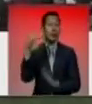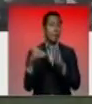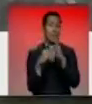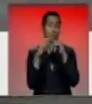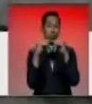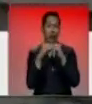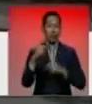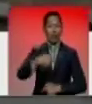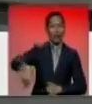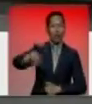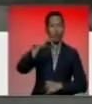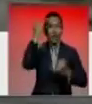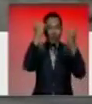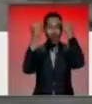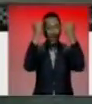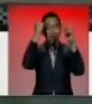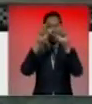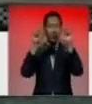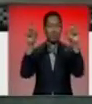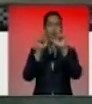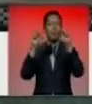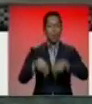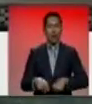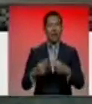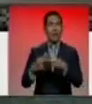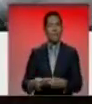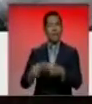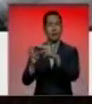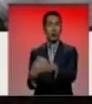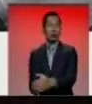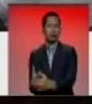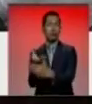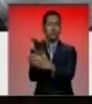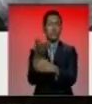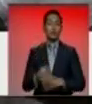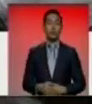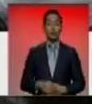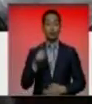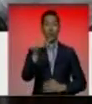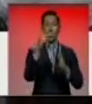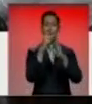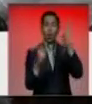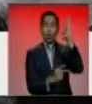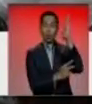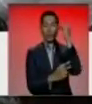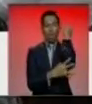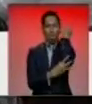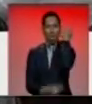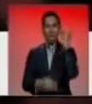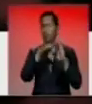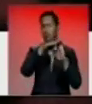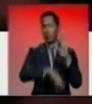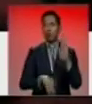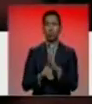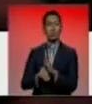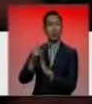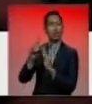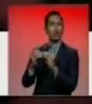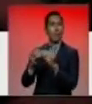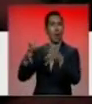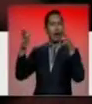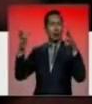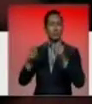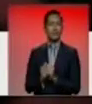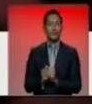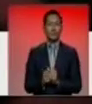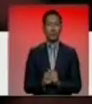jóvenes puedan materializar sus emprendimientos. La oferta es ambiciosa en su plan Menos Pobreza, Más Desarrollo. Dice que elevará el bono de